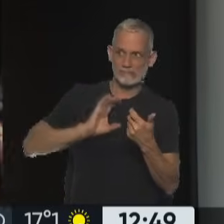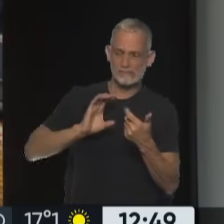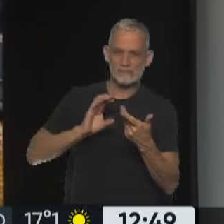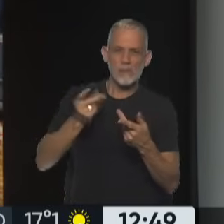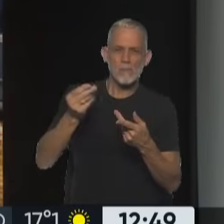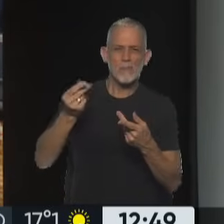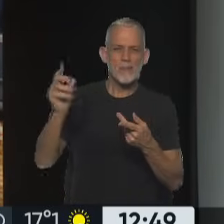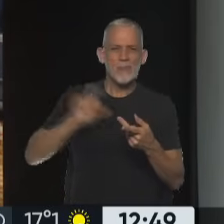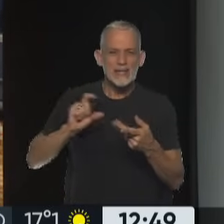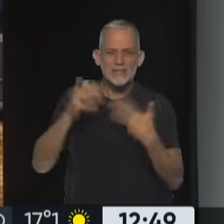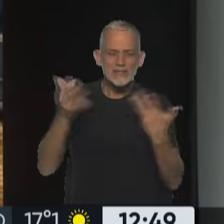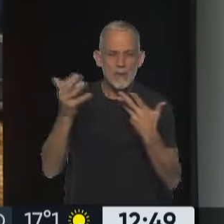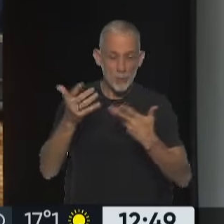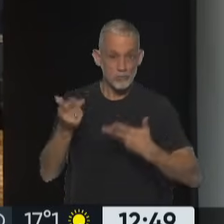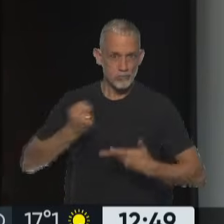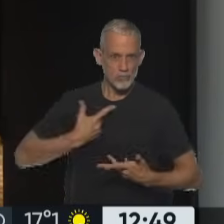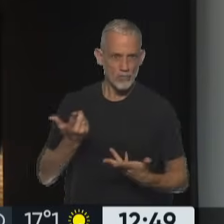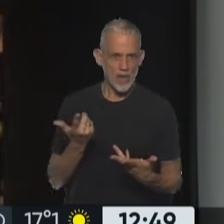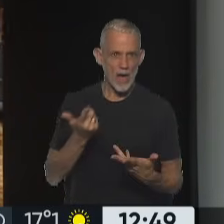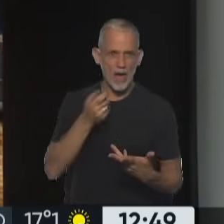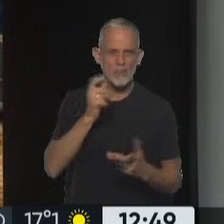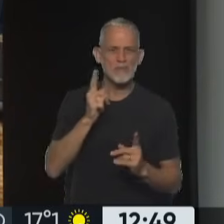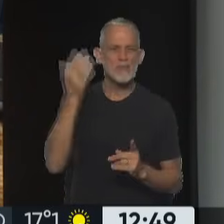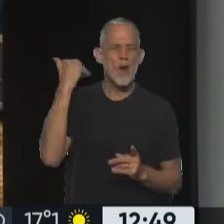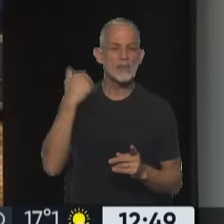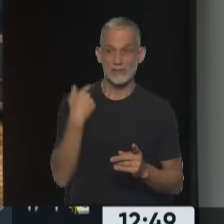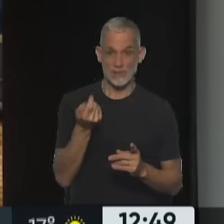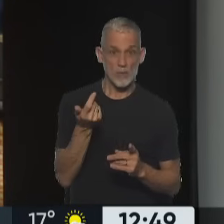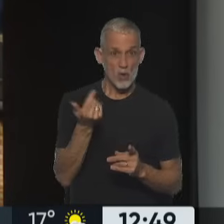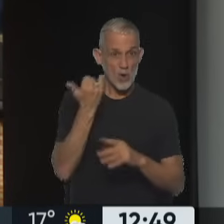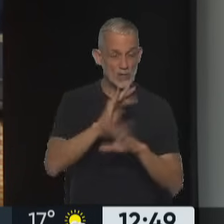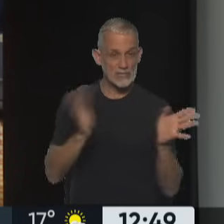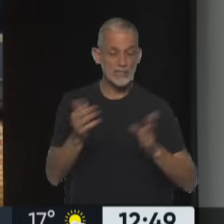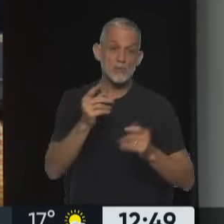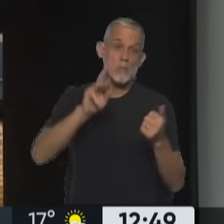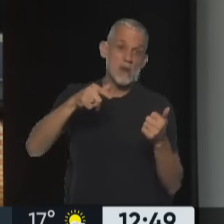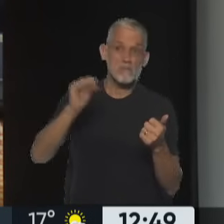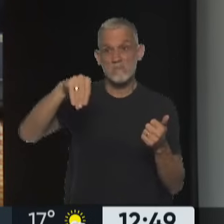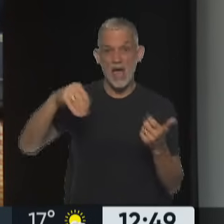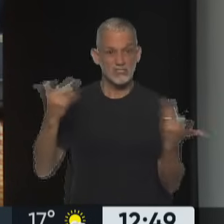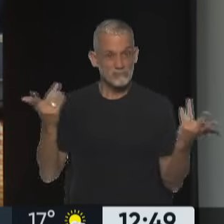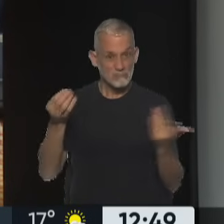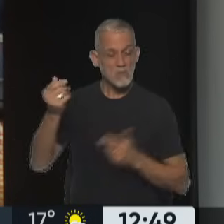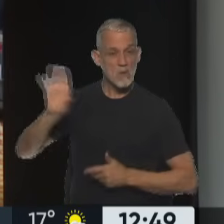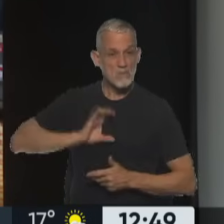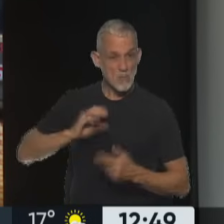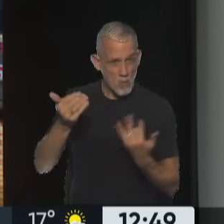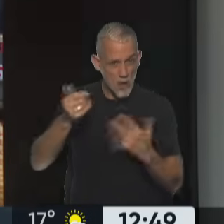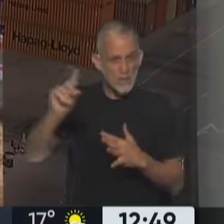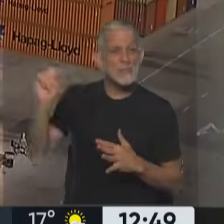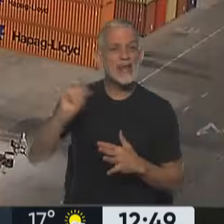colaborando en el financiamiento como se hizo hace muy poco Bueno una alternativa más es un